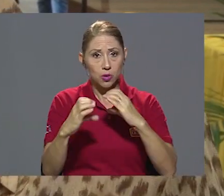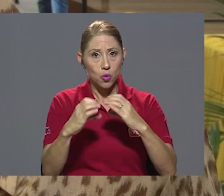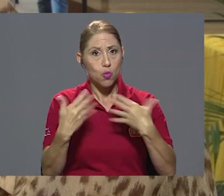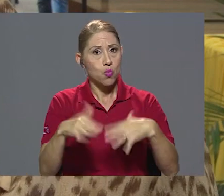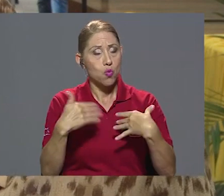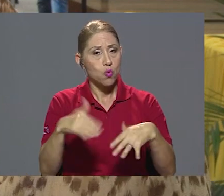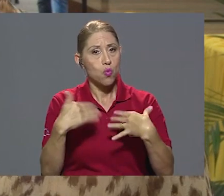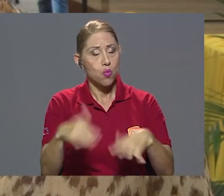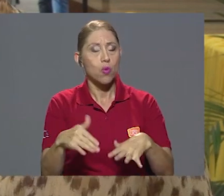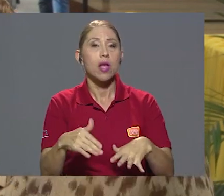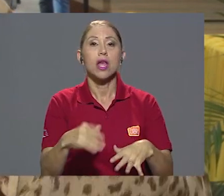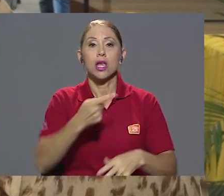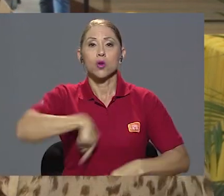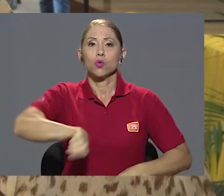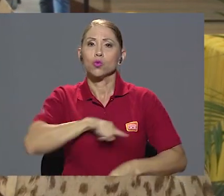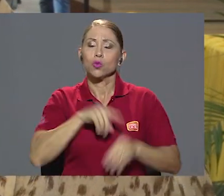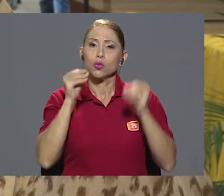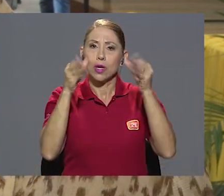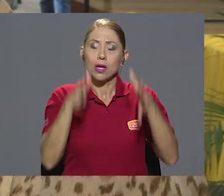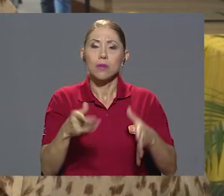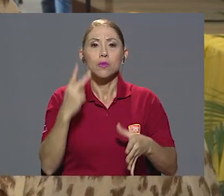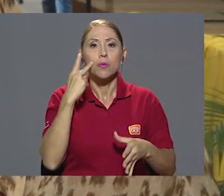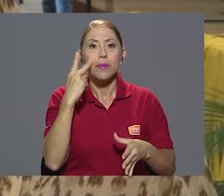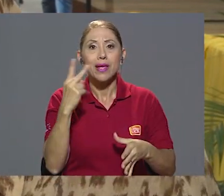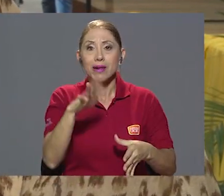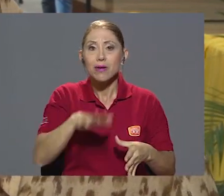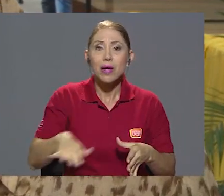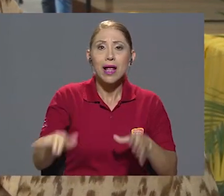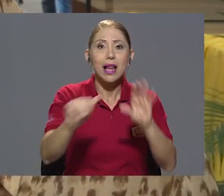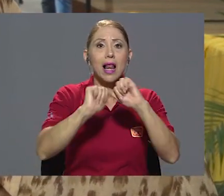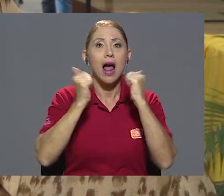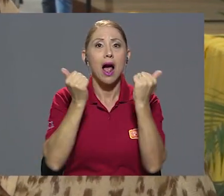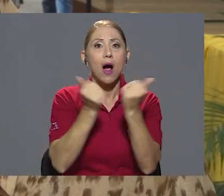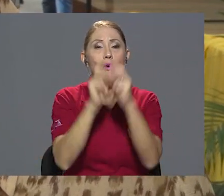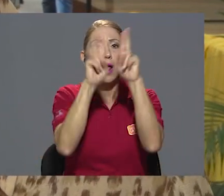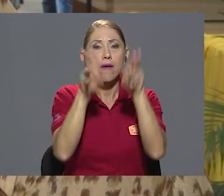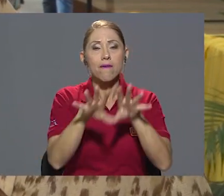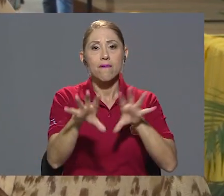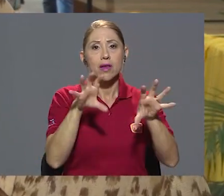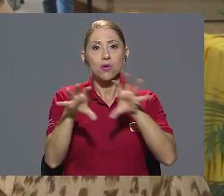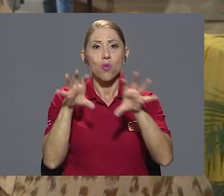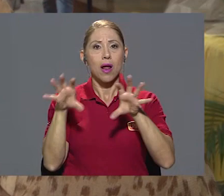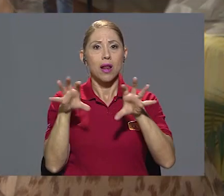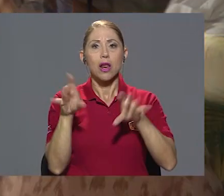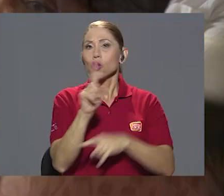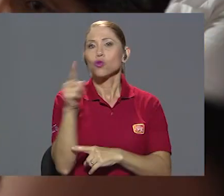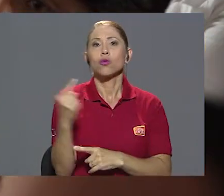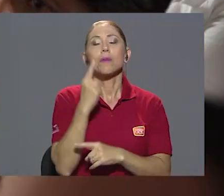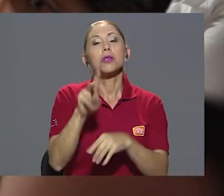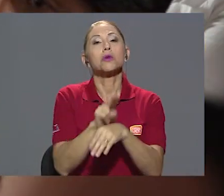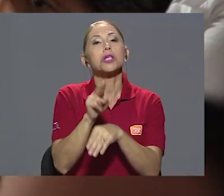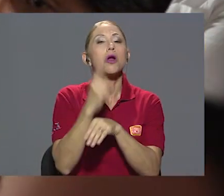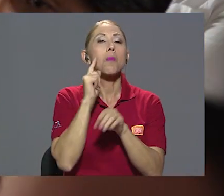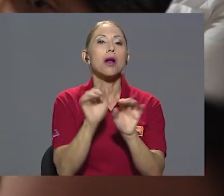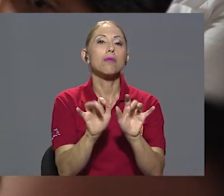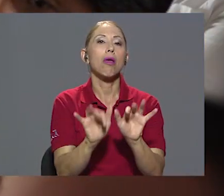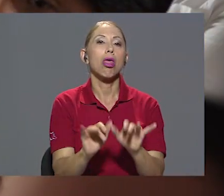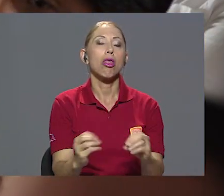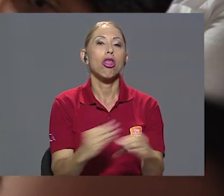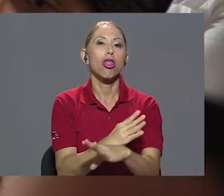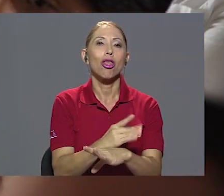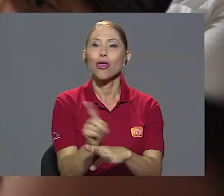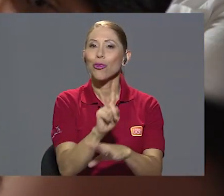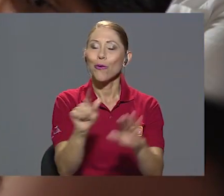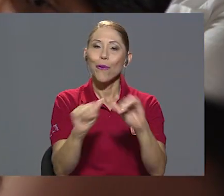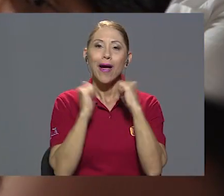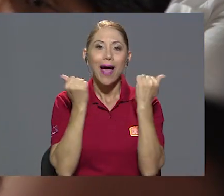de un aula virtual que no sea para un correo electrónico, un aula virtual que significa nuevo aprendizaje, nueva herramienta